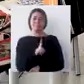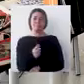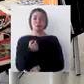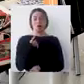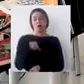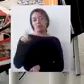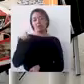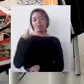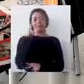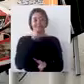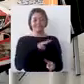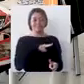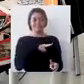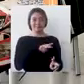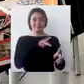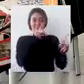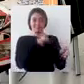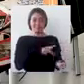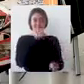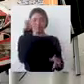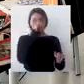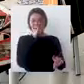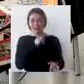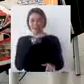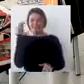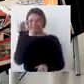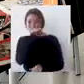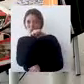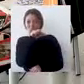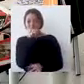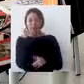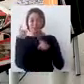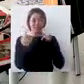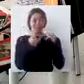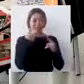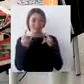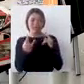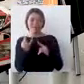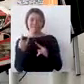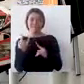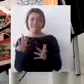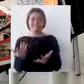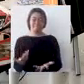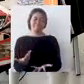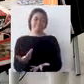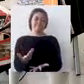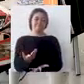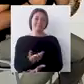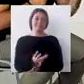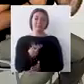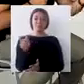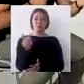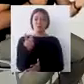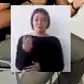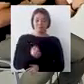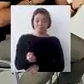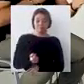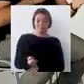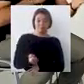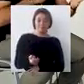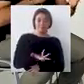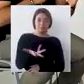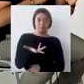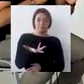si ese elfo se dio cuenta de las intenciones de él. Entonces cojo dos de esos dados, los